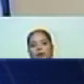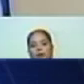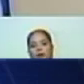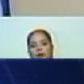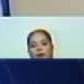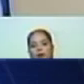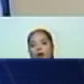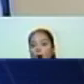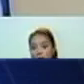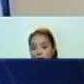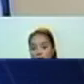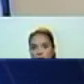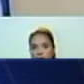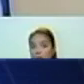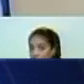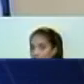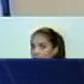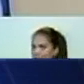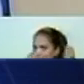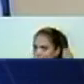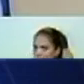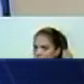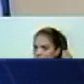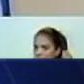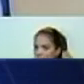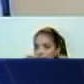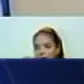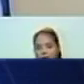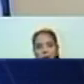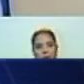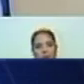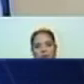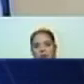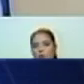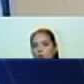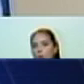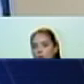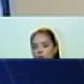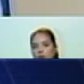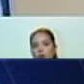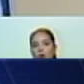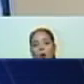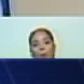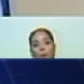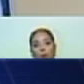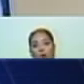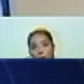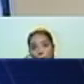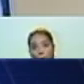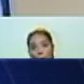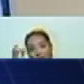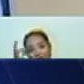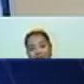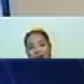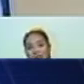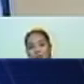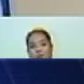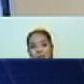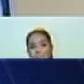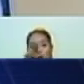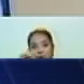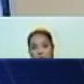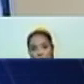que ha deshonrado esta institución Ministerio Público, puesto que él es el fiscal 55